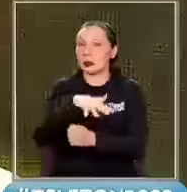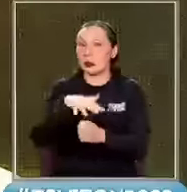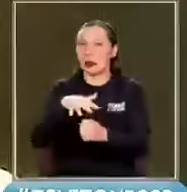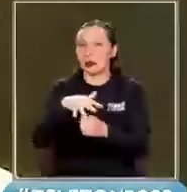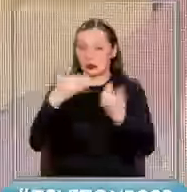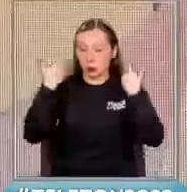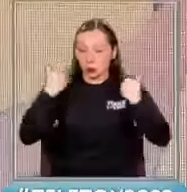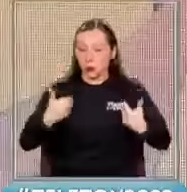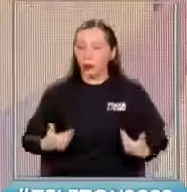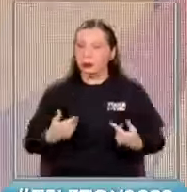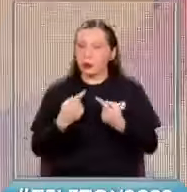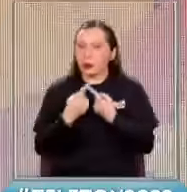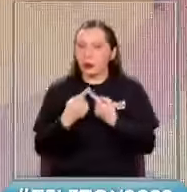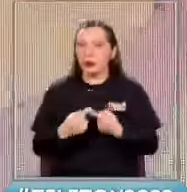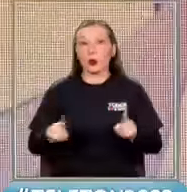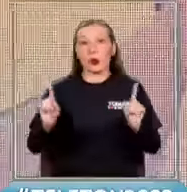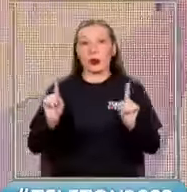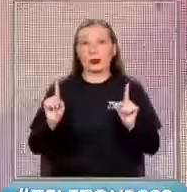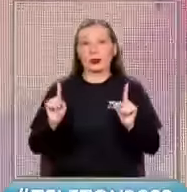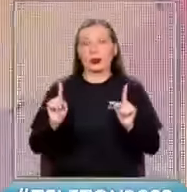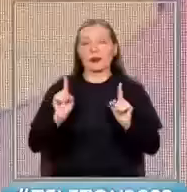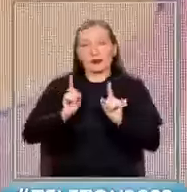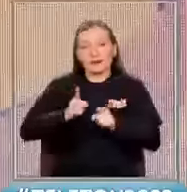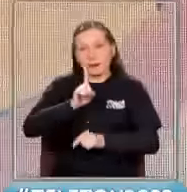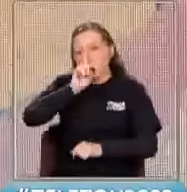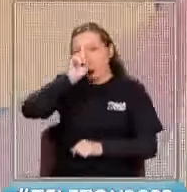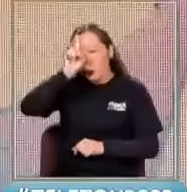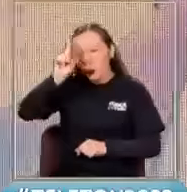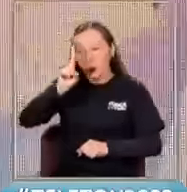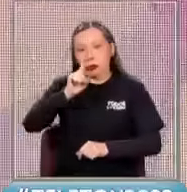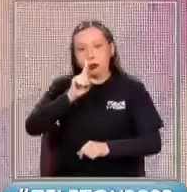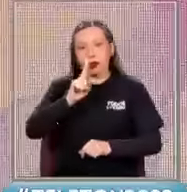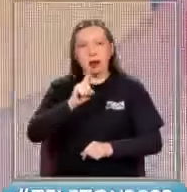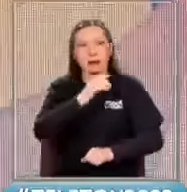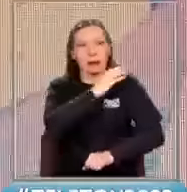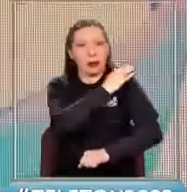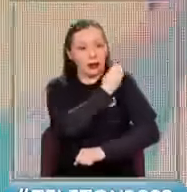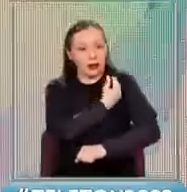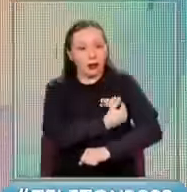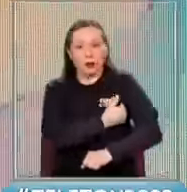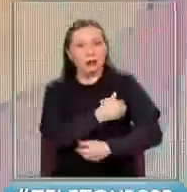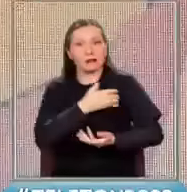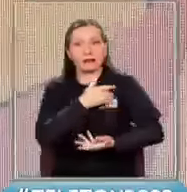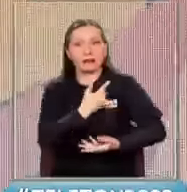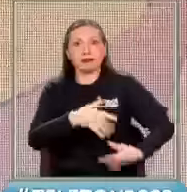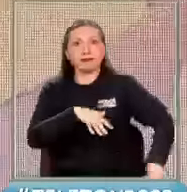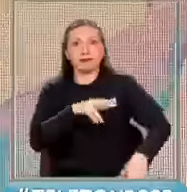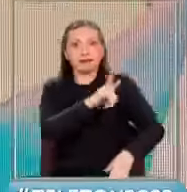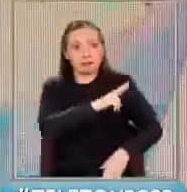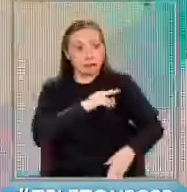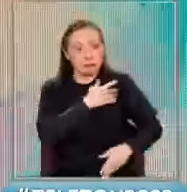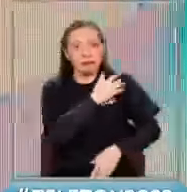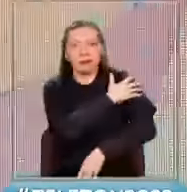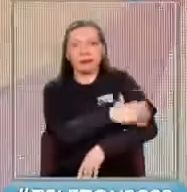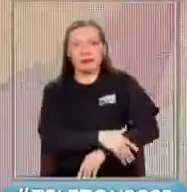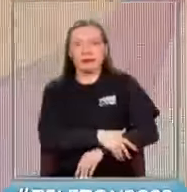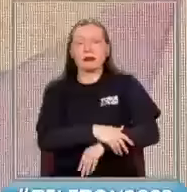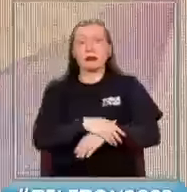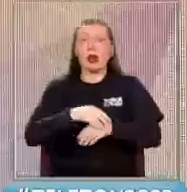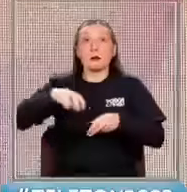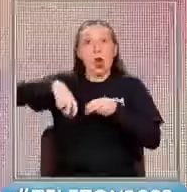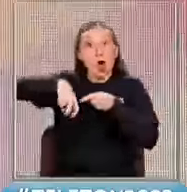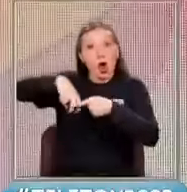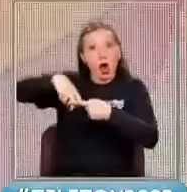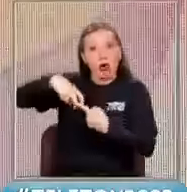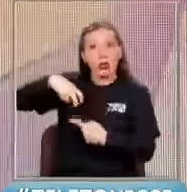tu cuerpo tan distinta, claro, de tener que acostumbrarte a que tu brazo izquierdo no te responde, que tu rodilla, tu pierna izquierda